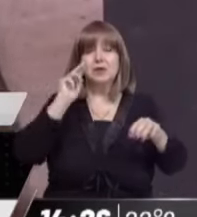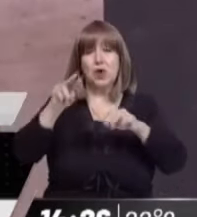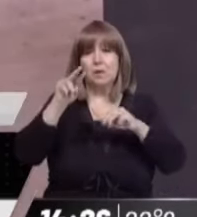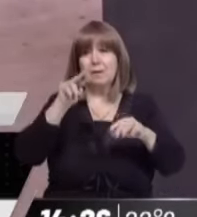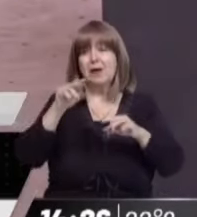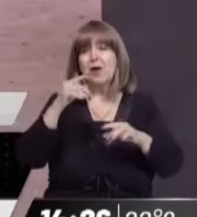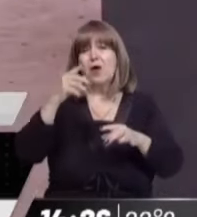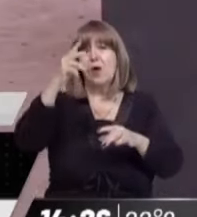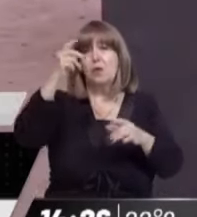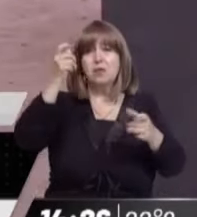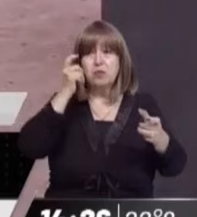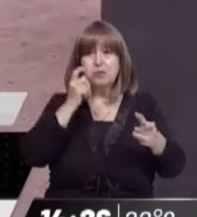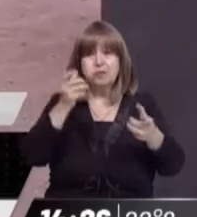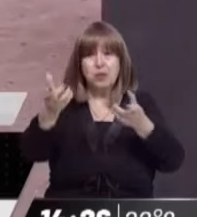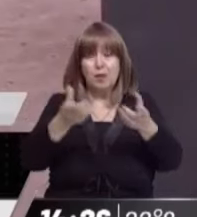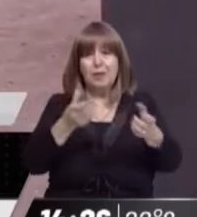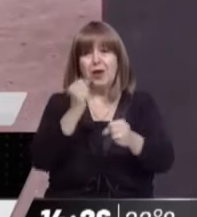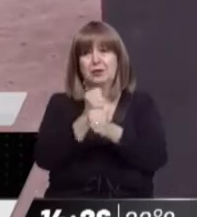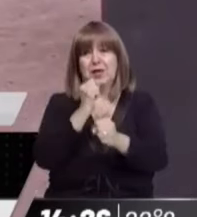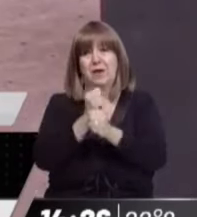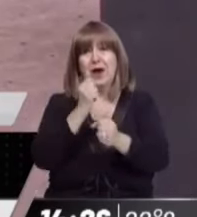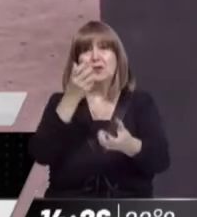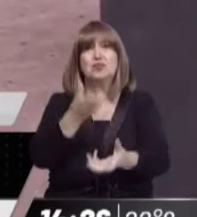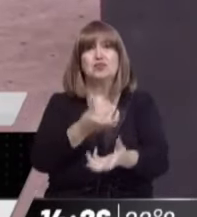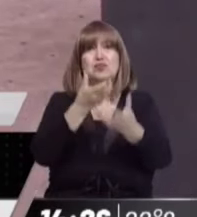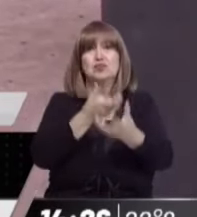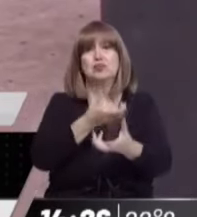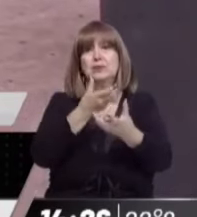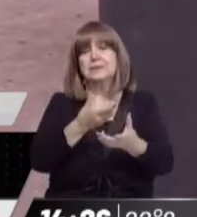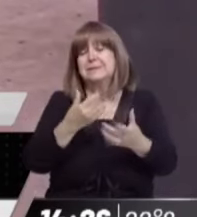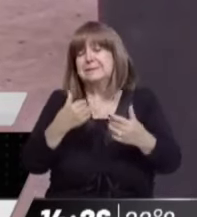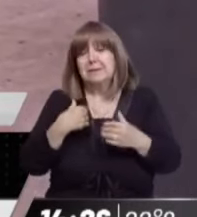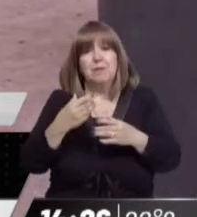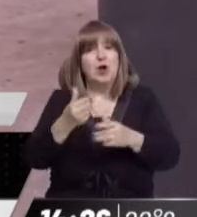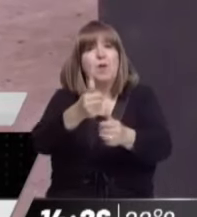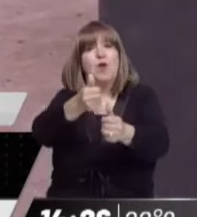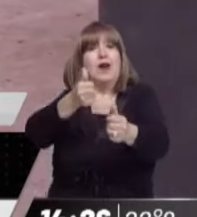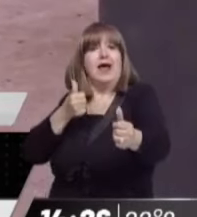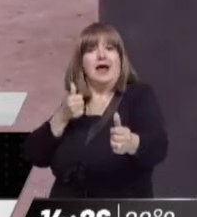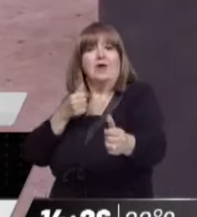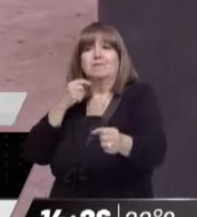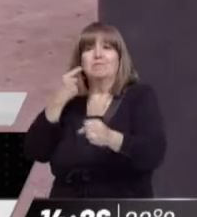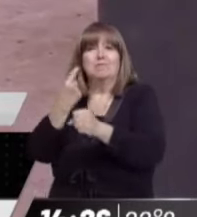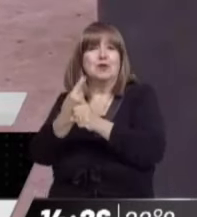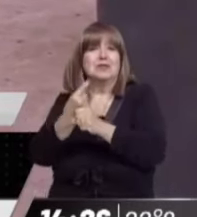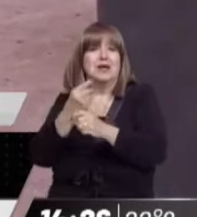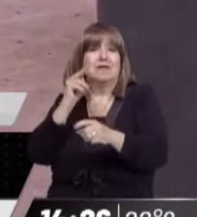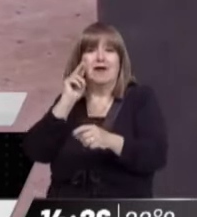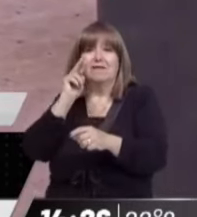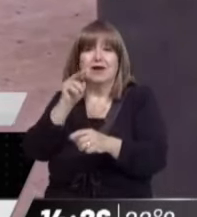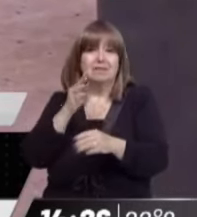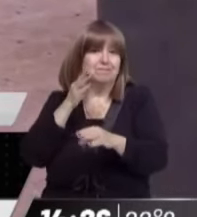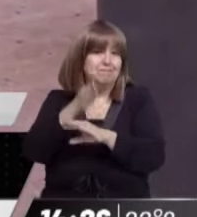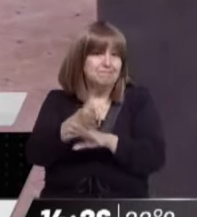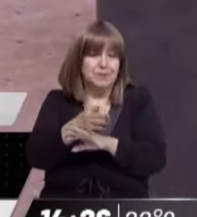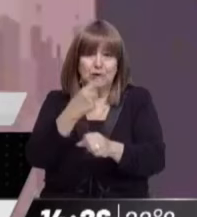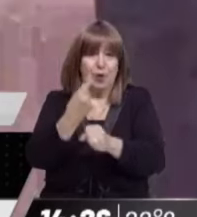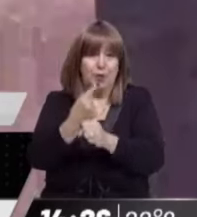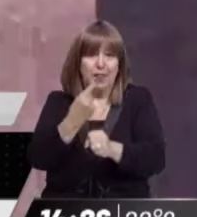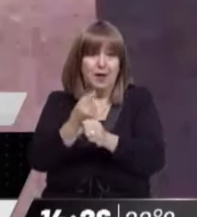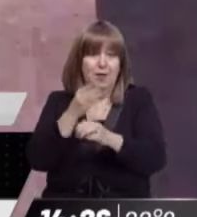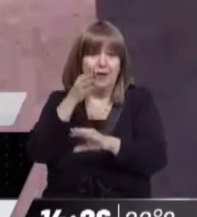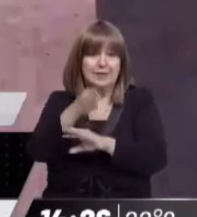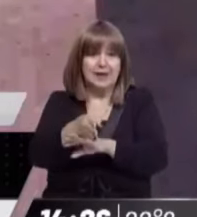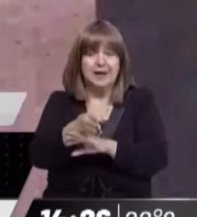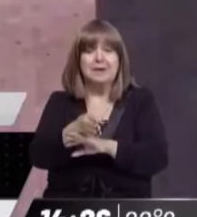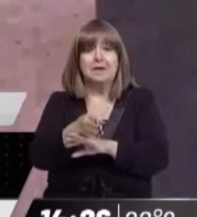bomberos trabajando, pero no es mucho lo que podemos observar desde este lugar, claro, a la distancia, más